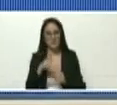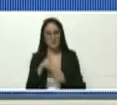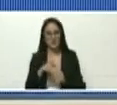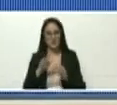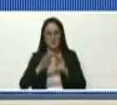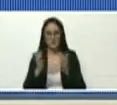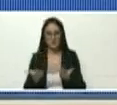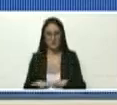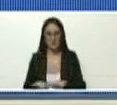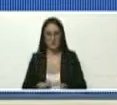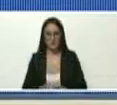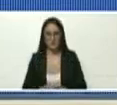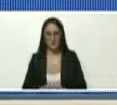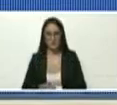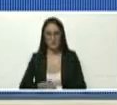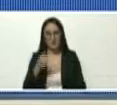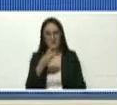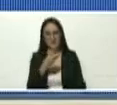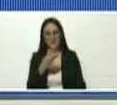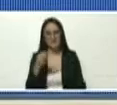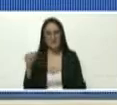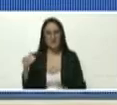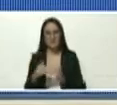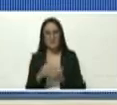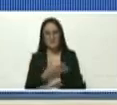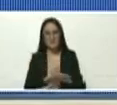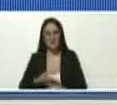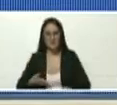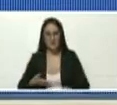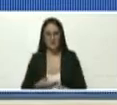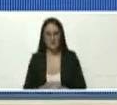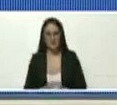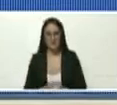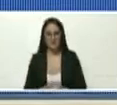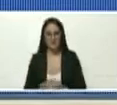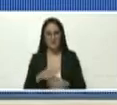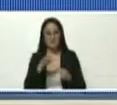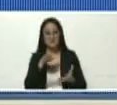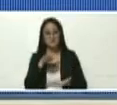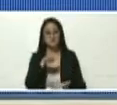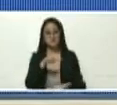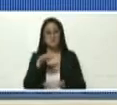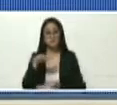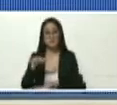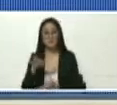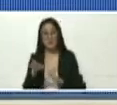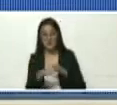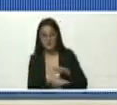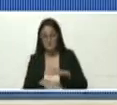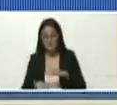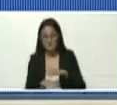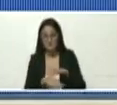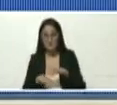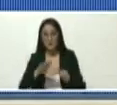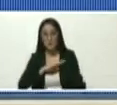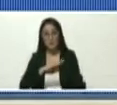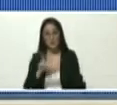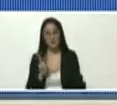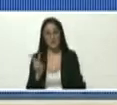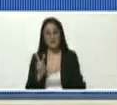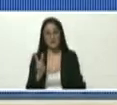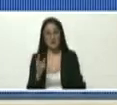planeta, más de 300 mil millones de barriles que están en el subsuelo venezolano. Tienen